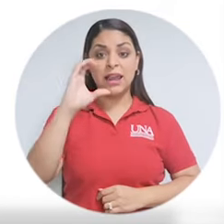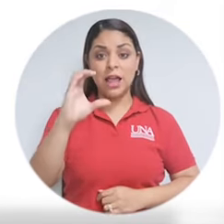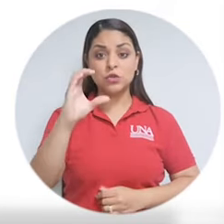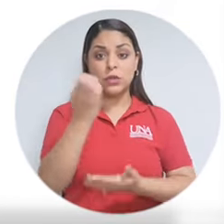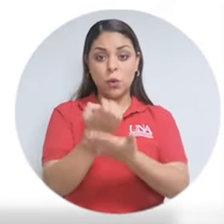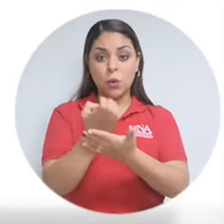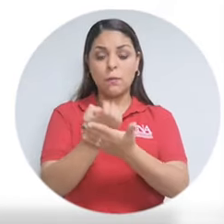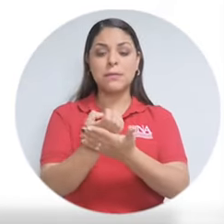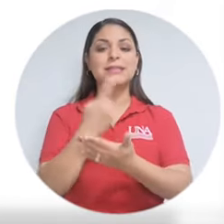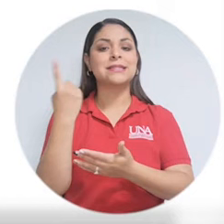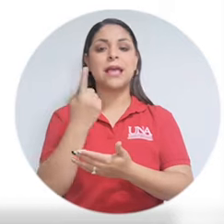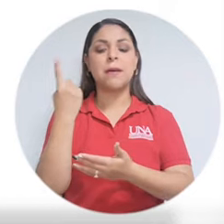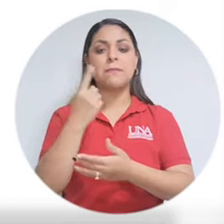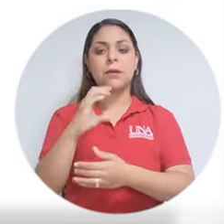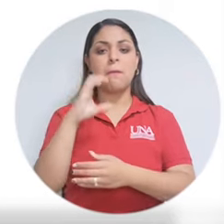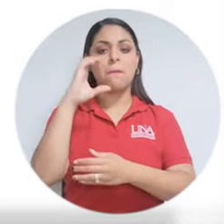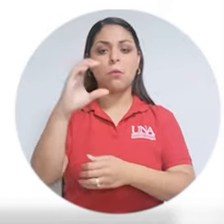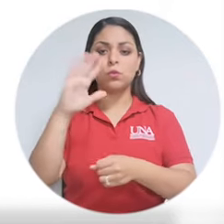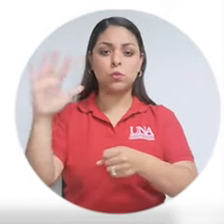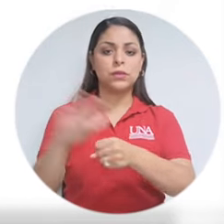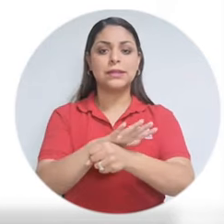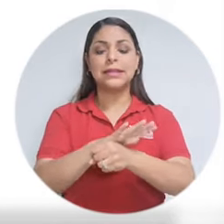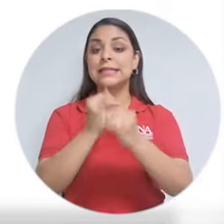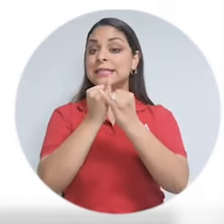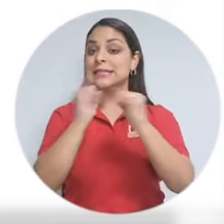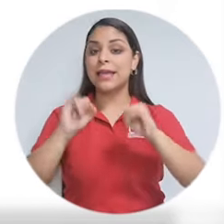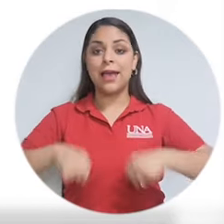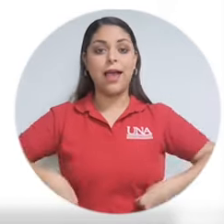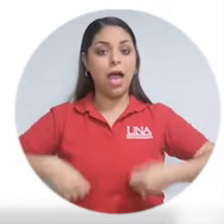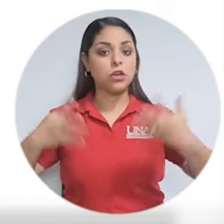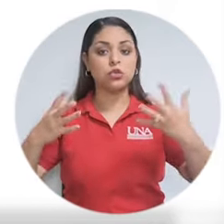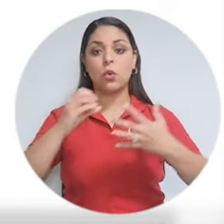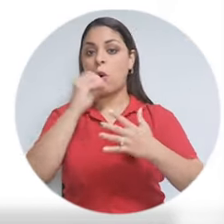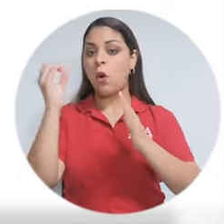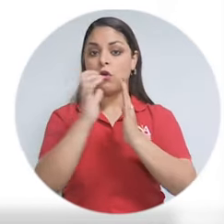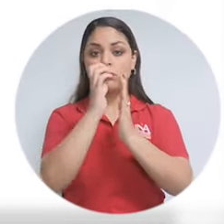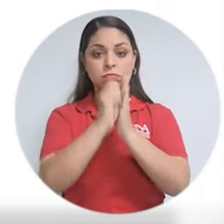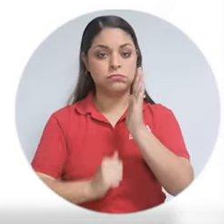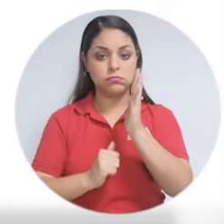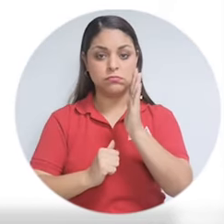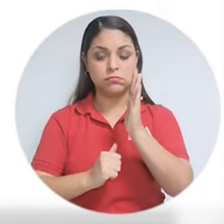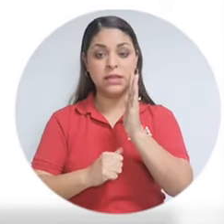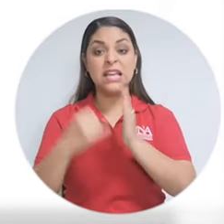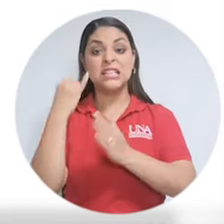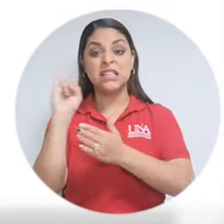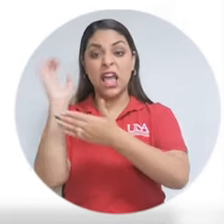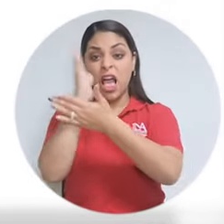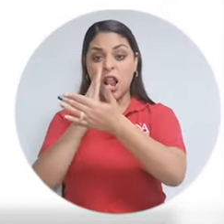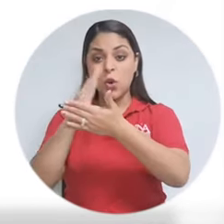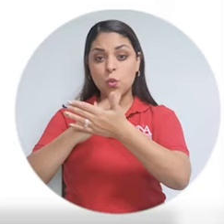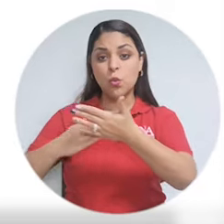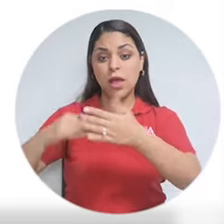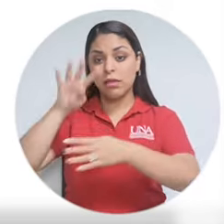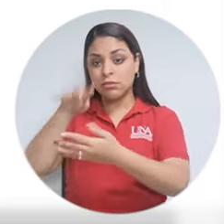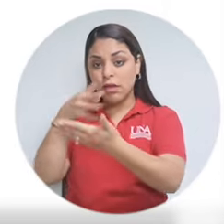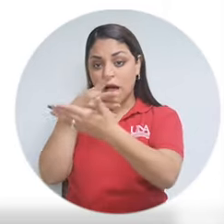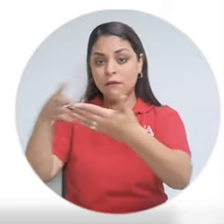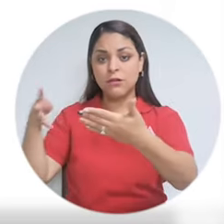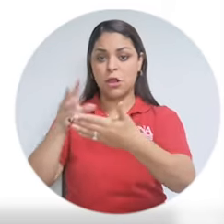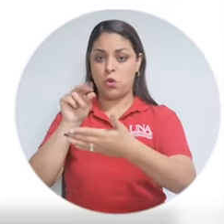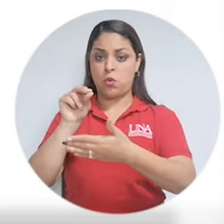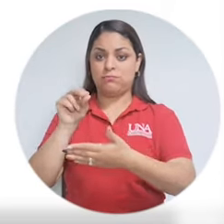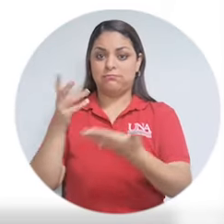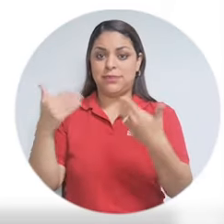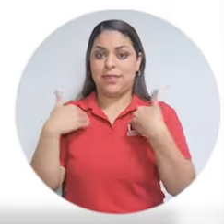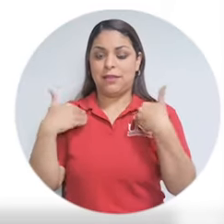incluya siempre el monto bruto, sin deducciones o gastos. Si en alguna sección o tabla no debe llenar